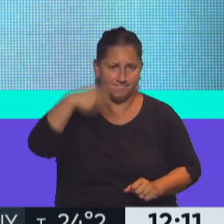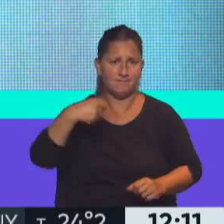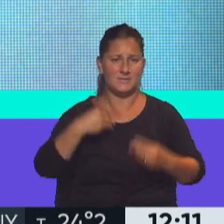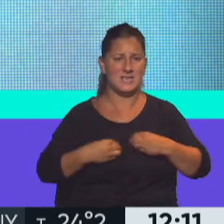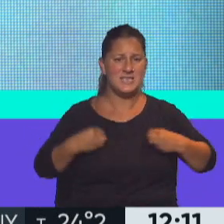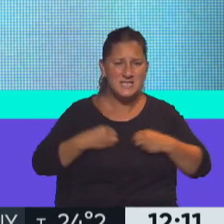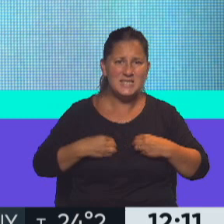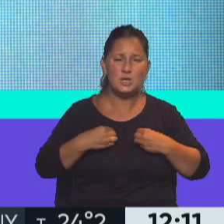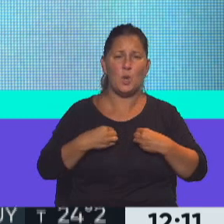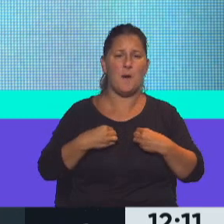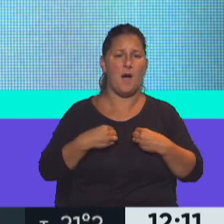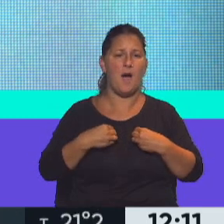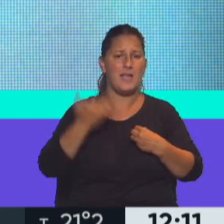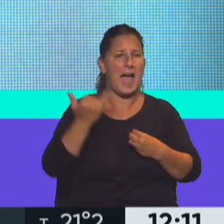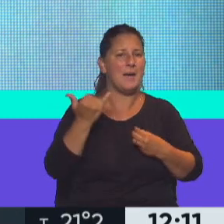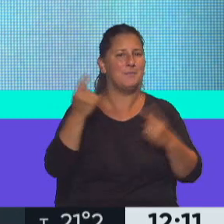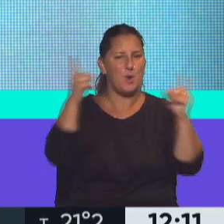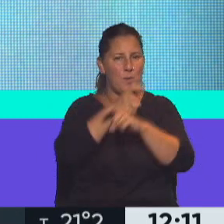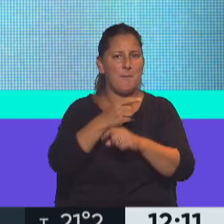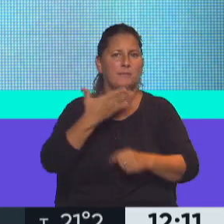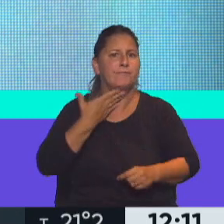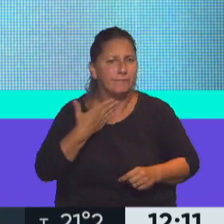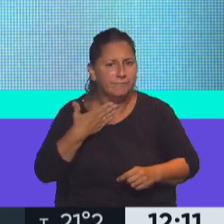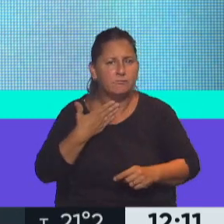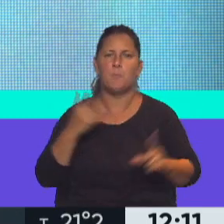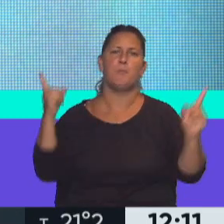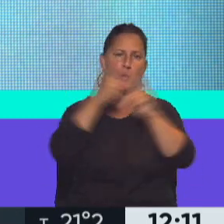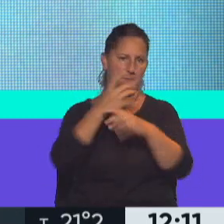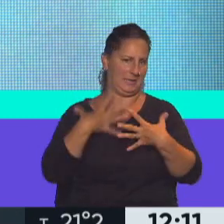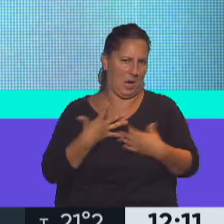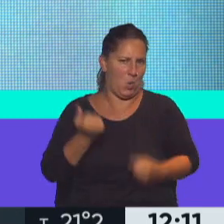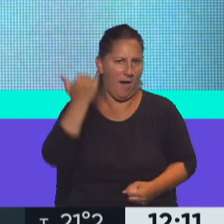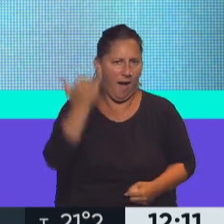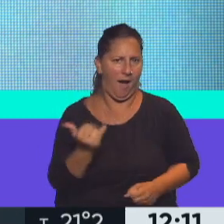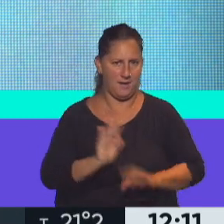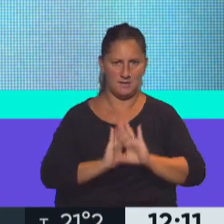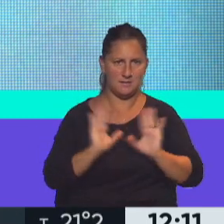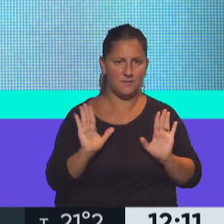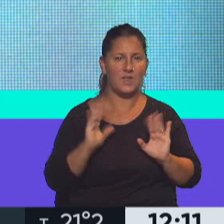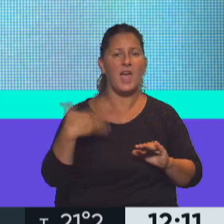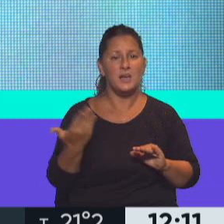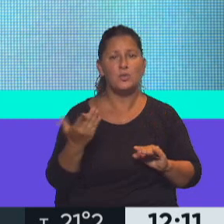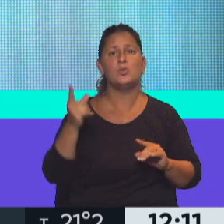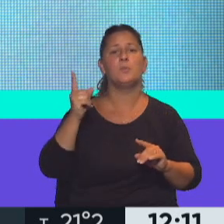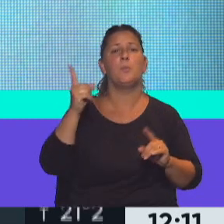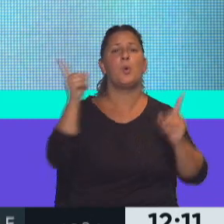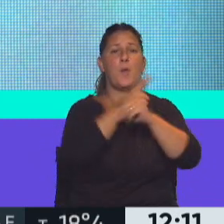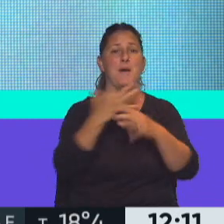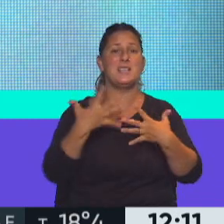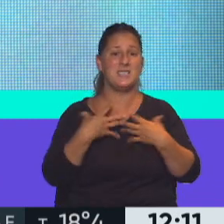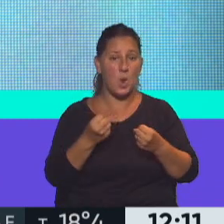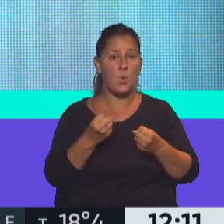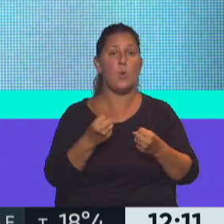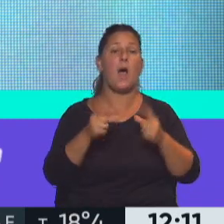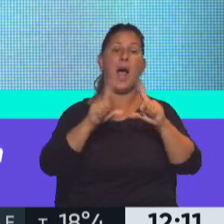síntomas y signos y un síndrome que le produce esto, es una persona que tiene un problema de salud. Entonces, todo efector de salud, como dice